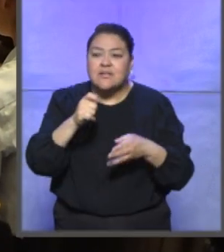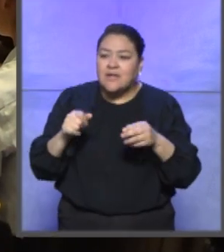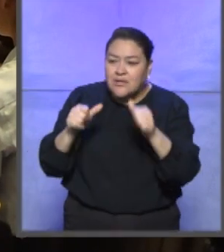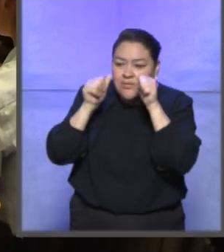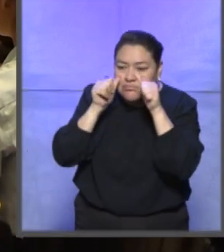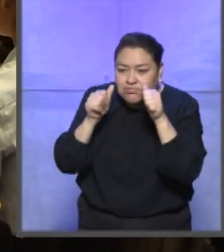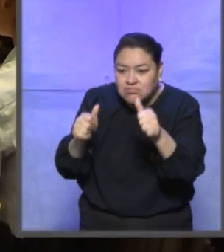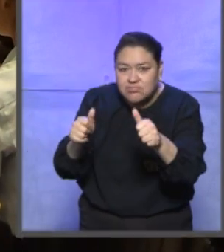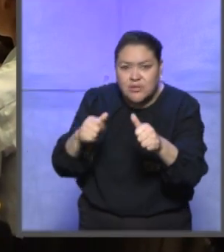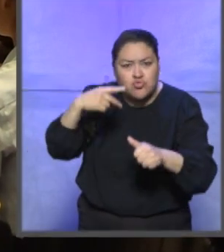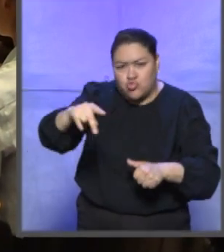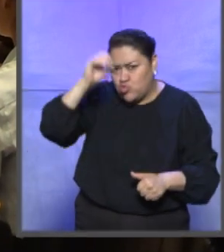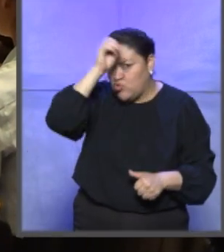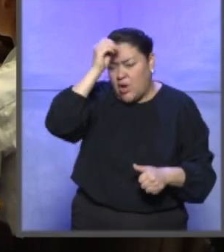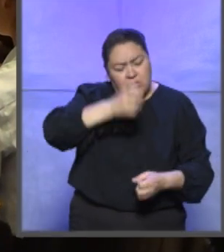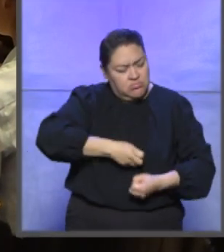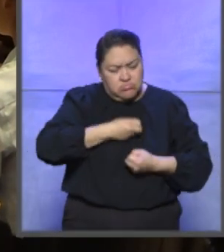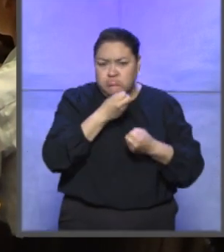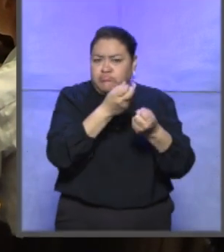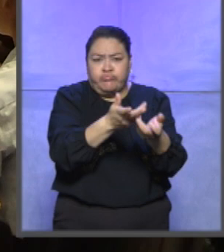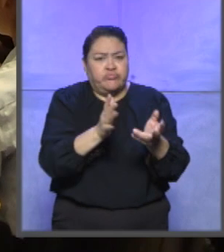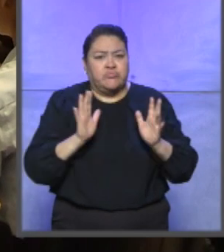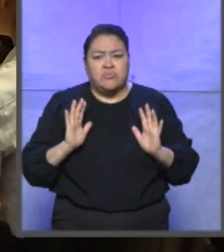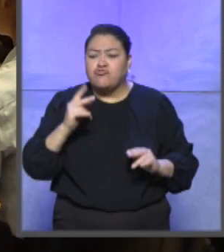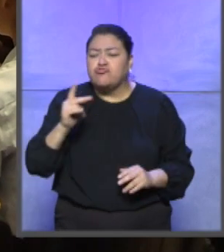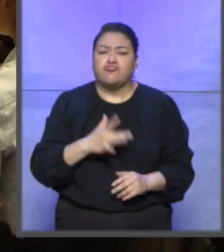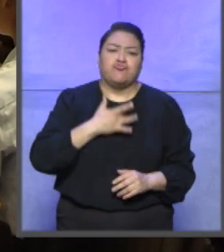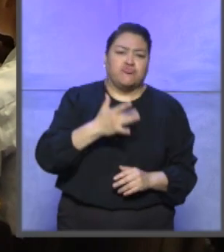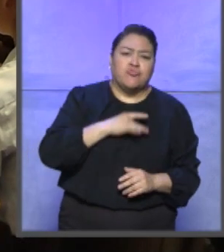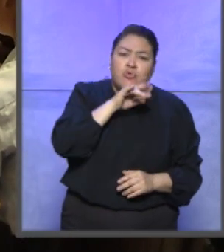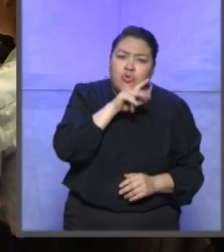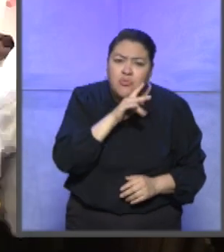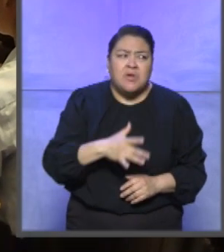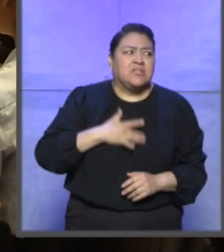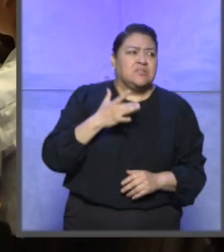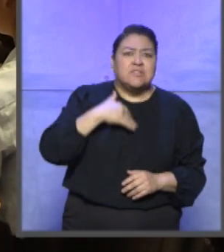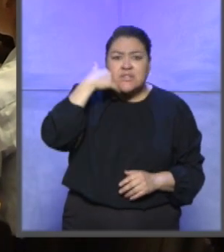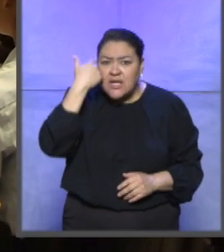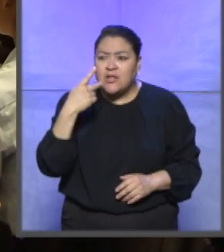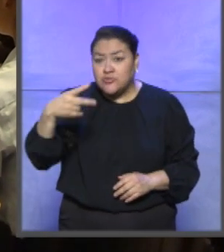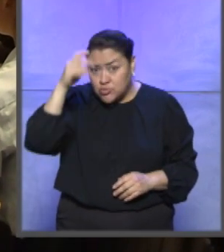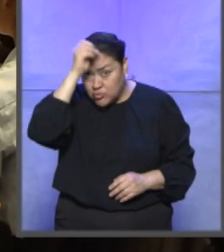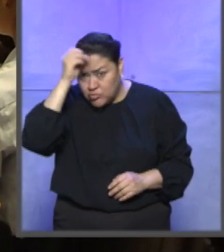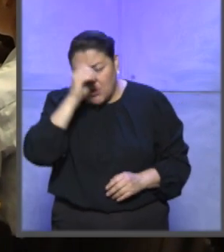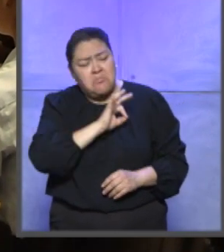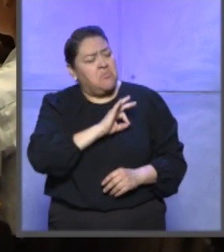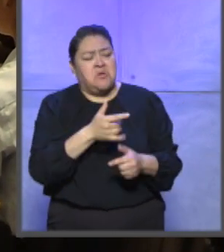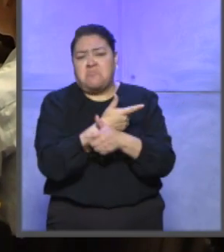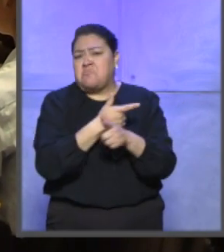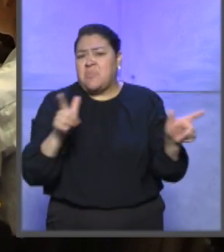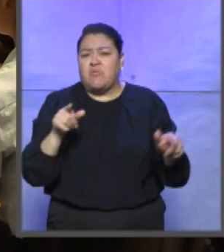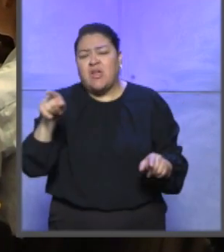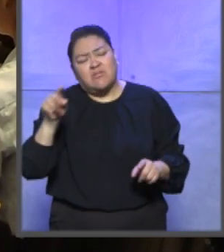sean escuchados para efectos de expresar lo que decía al inicio, sus inquietudes, así como sus puntos de vista respecto de